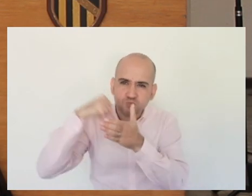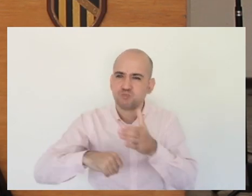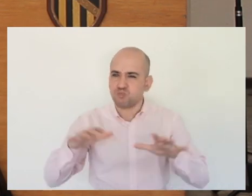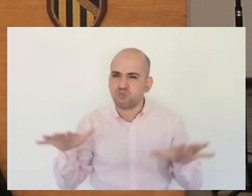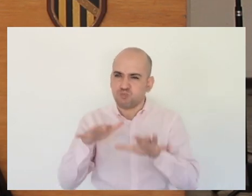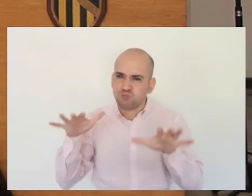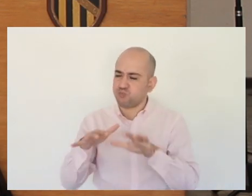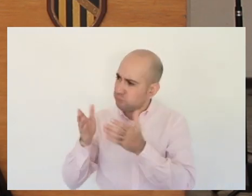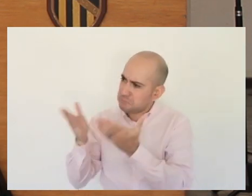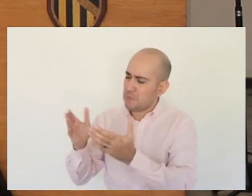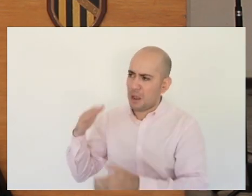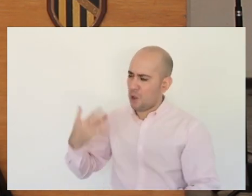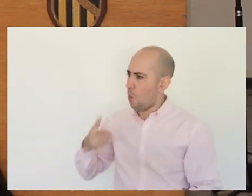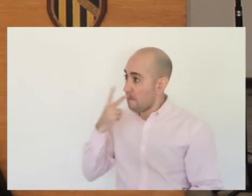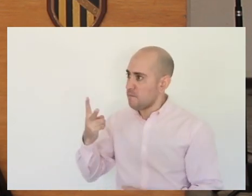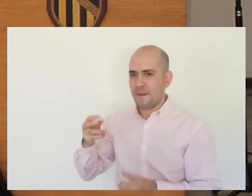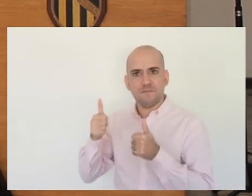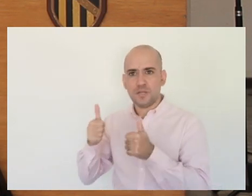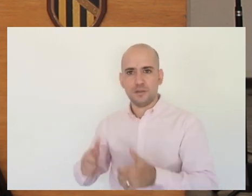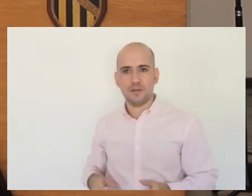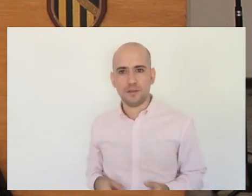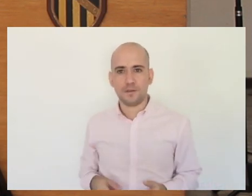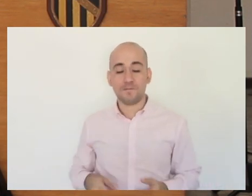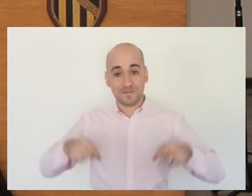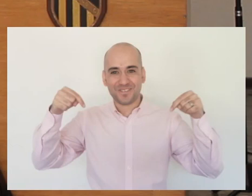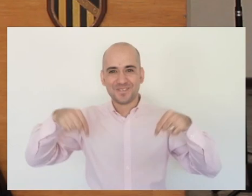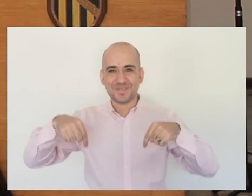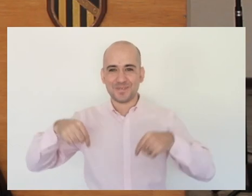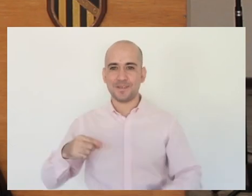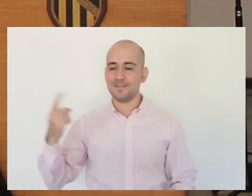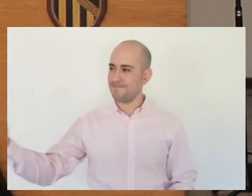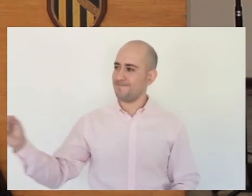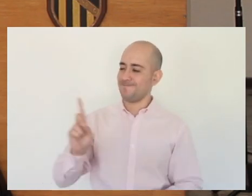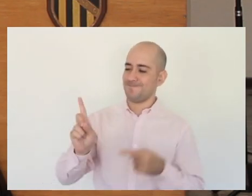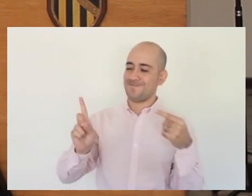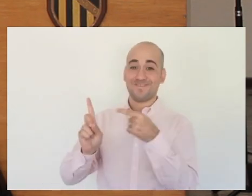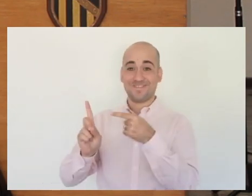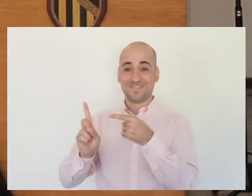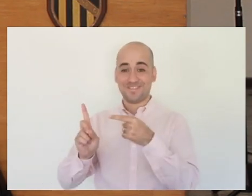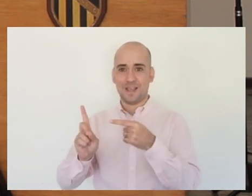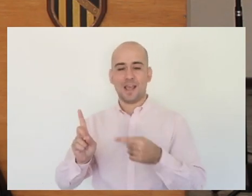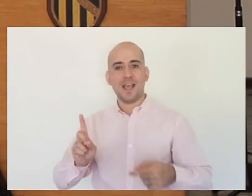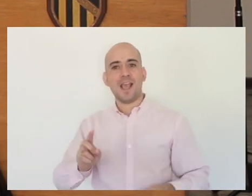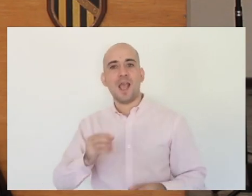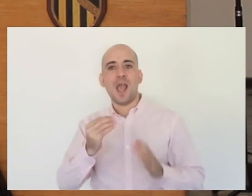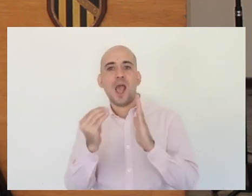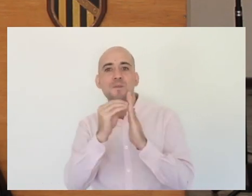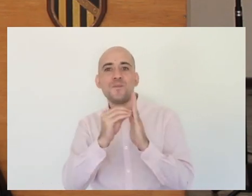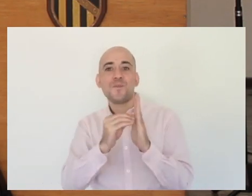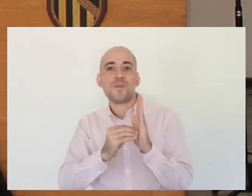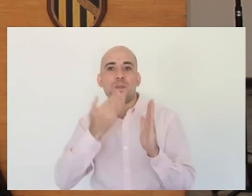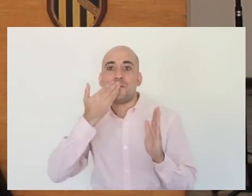fructífero, dejando su estela a través del universo. A continuación, recibe su distinción